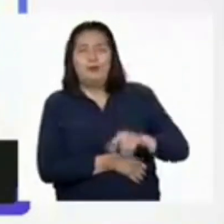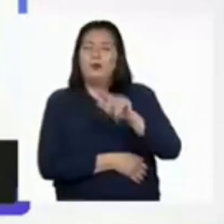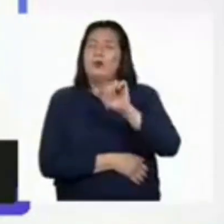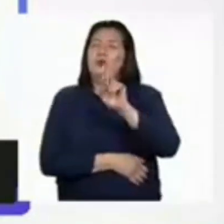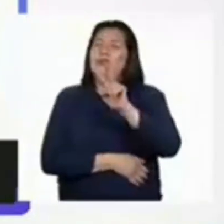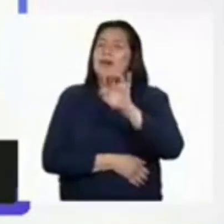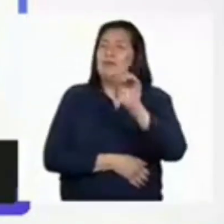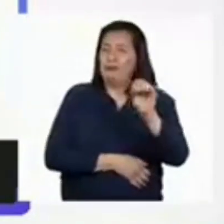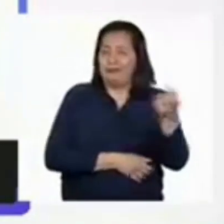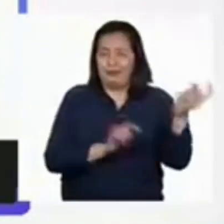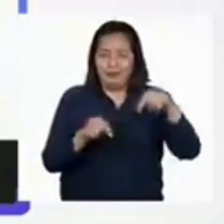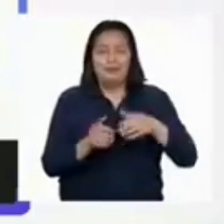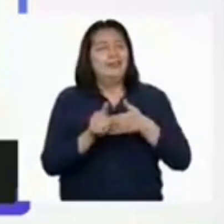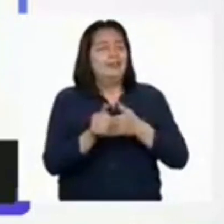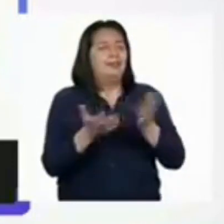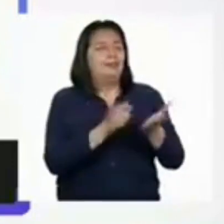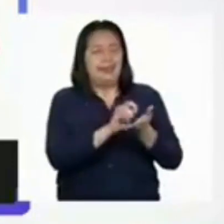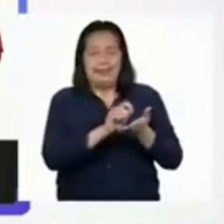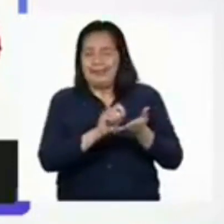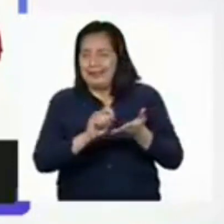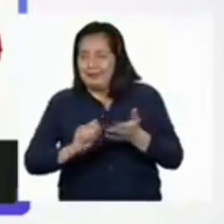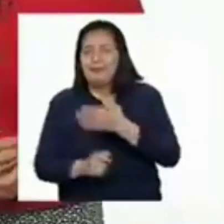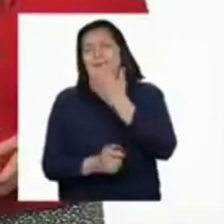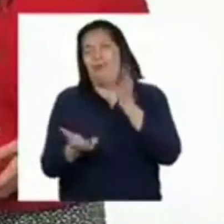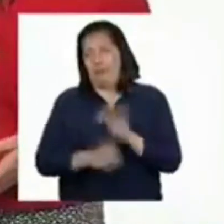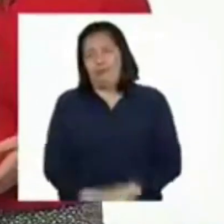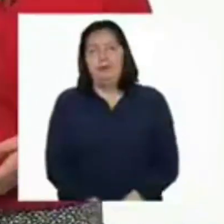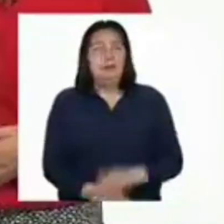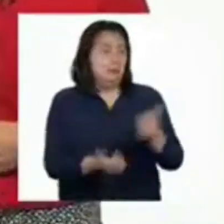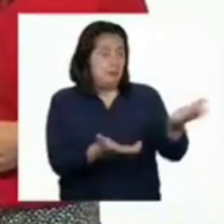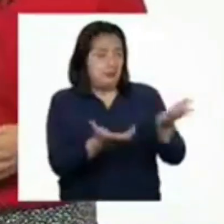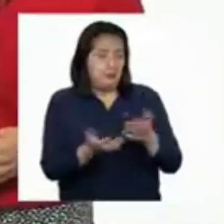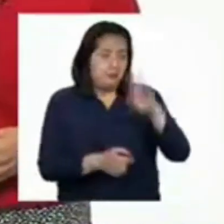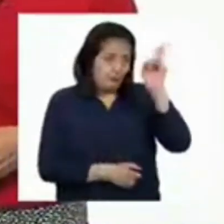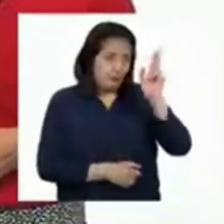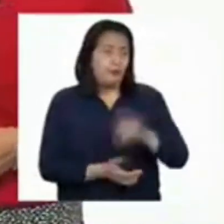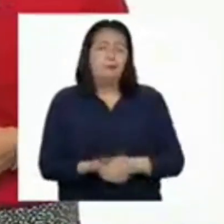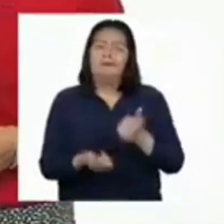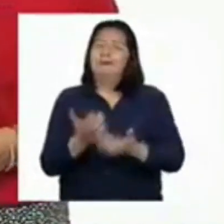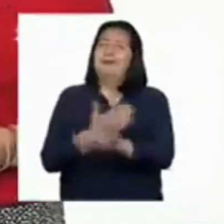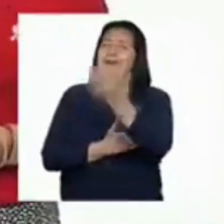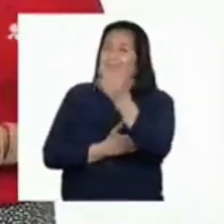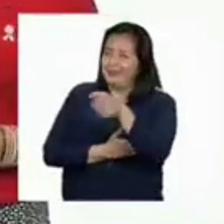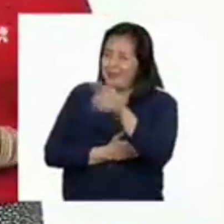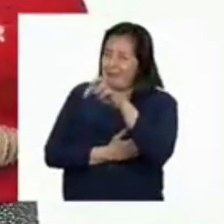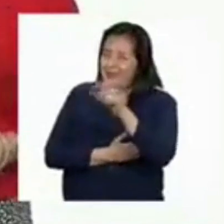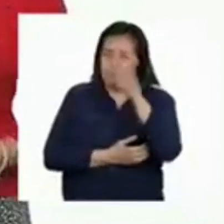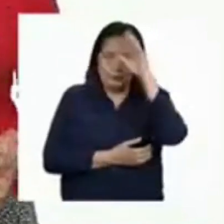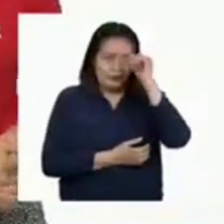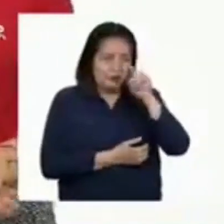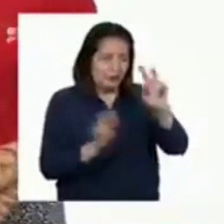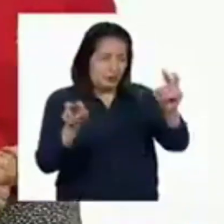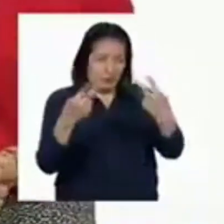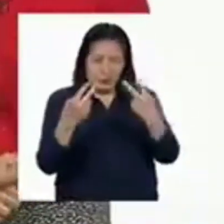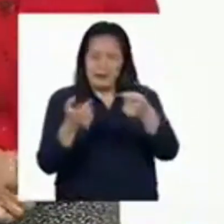Gustavo, quien nos acompañará y guiará para escribir nuestro texto de la mejor manera. Bienvenido, profesor. Buenos días, Patricia, chicas y chicos que